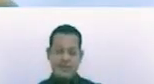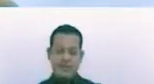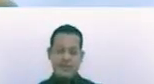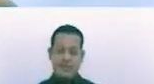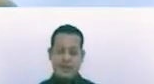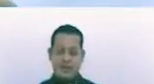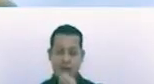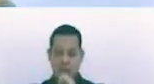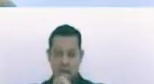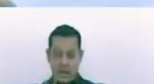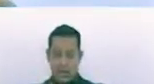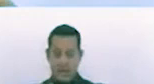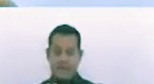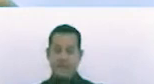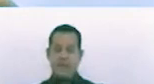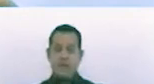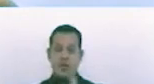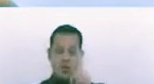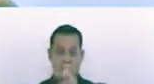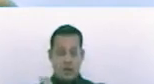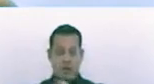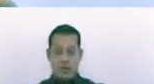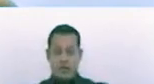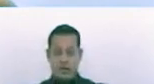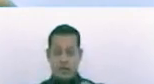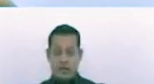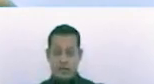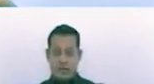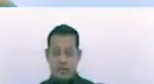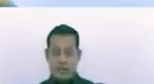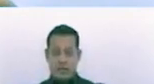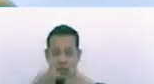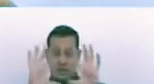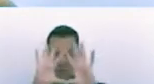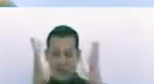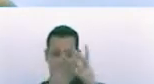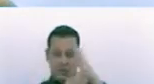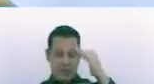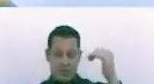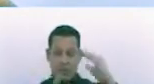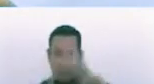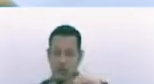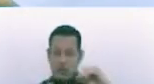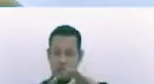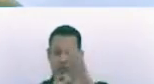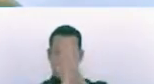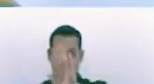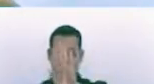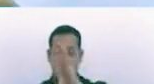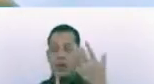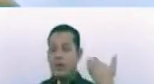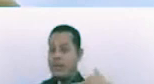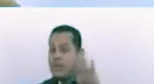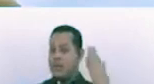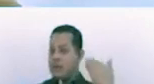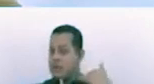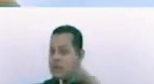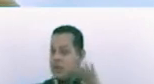Yo dije que un salvadoreño que reside en el exterior contó su experiencia.